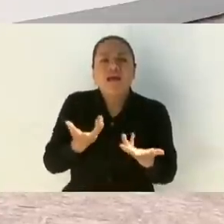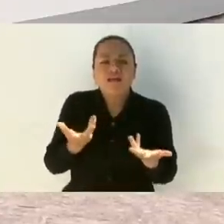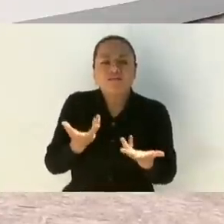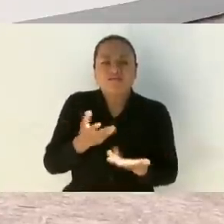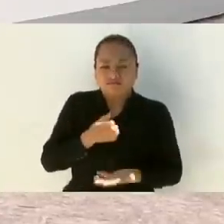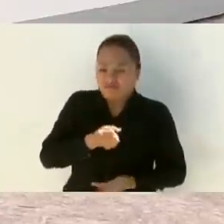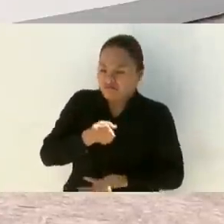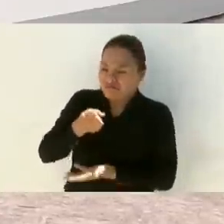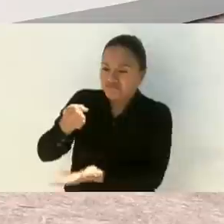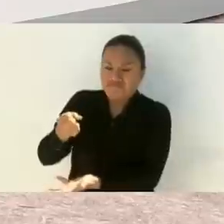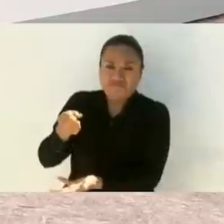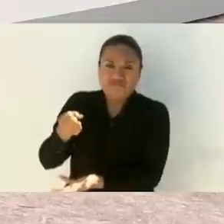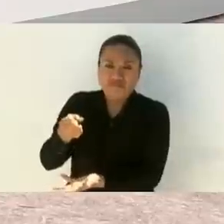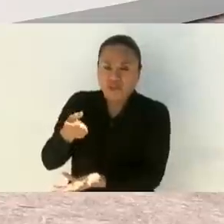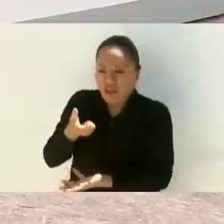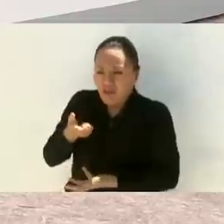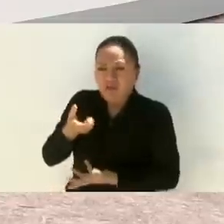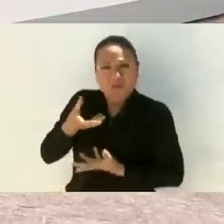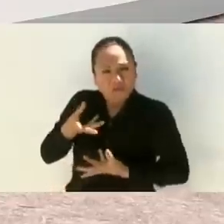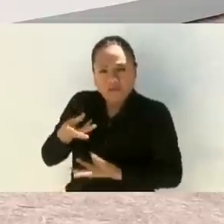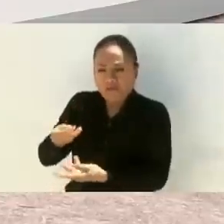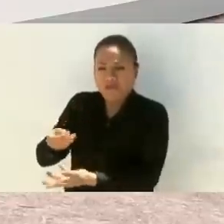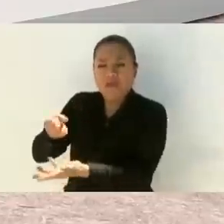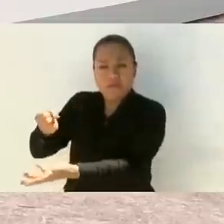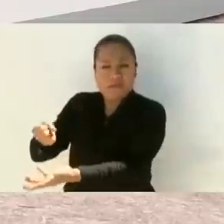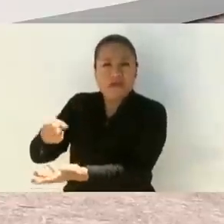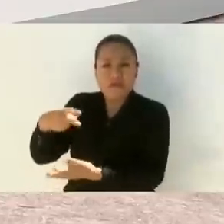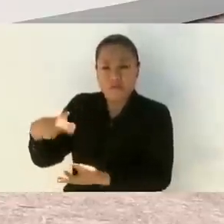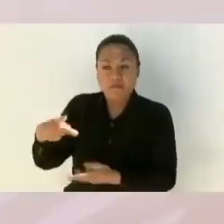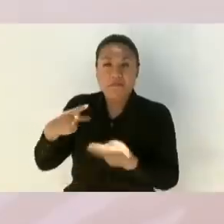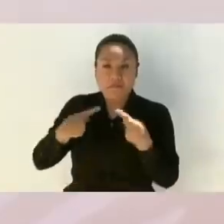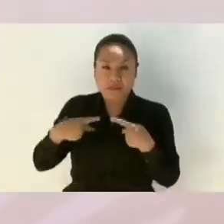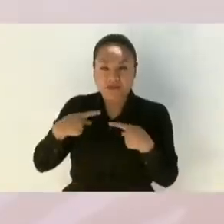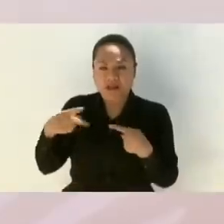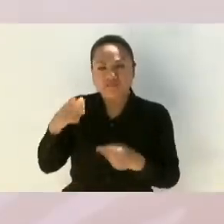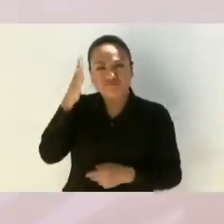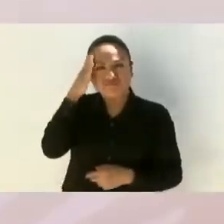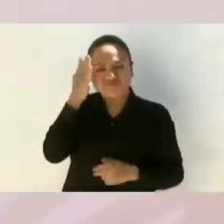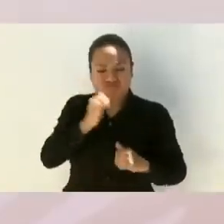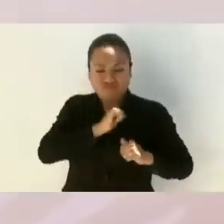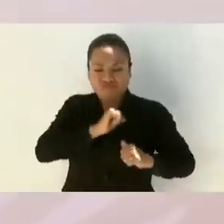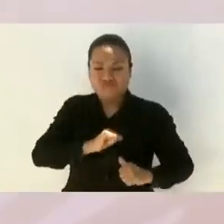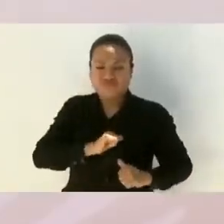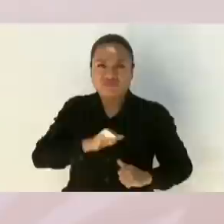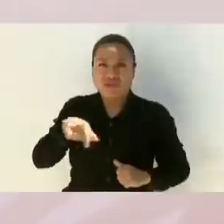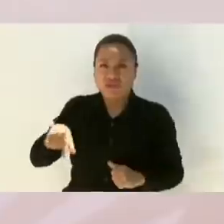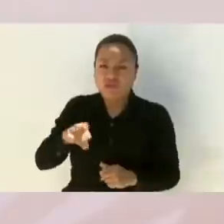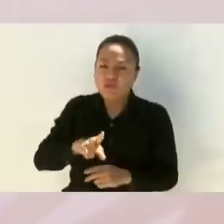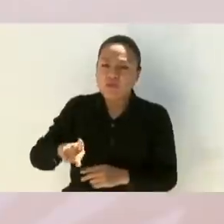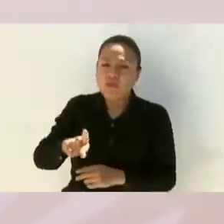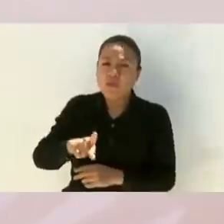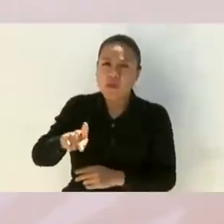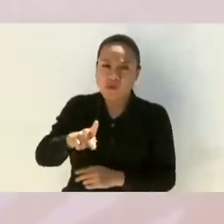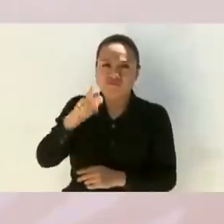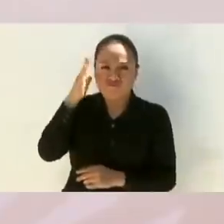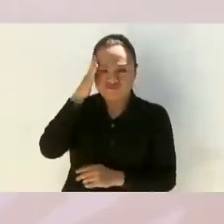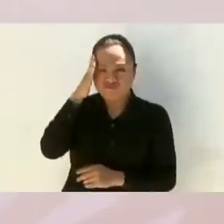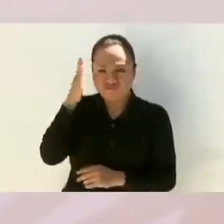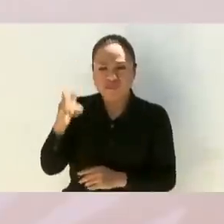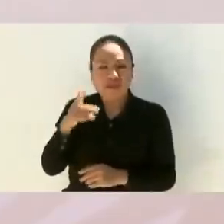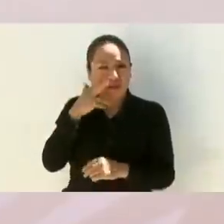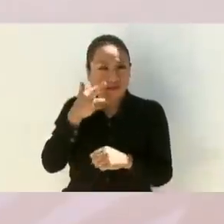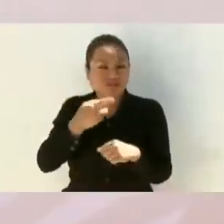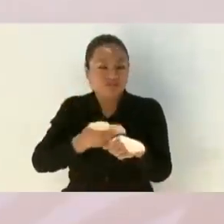los recursos a las autoridades locales. La mayoría de las